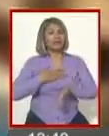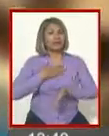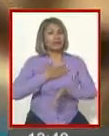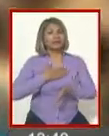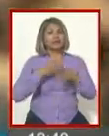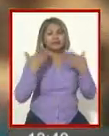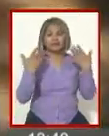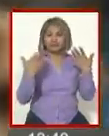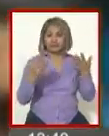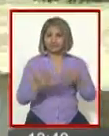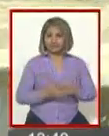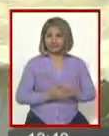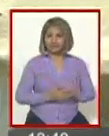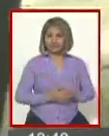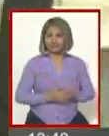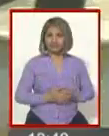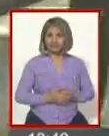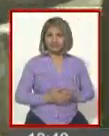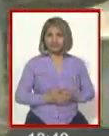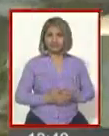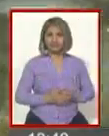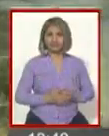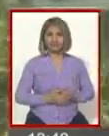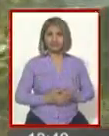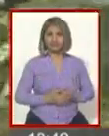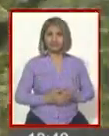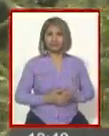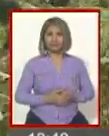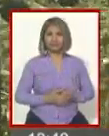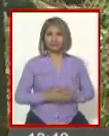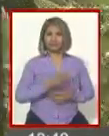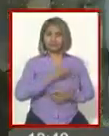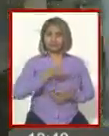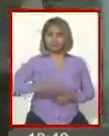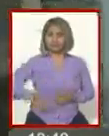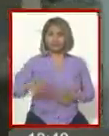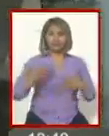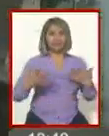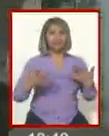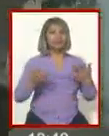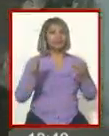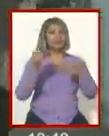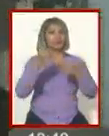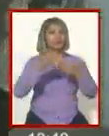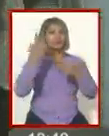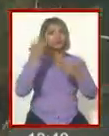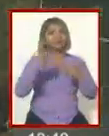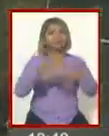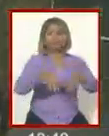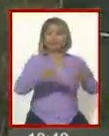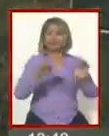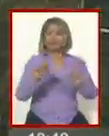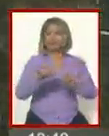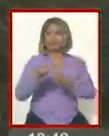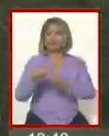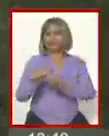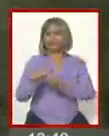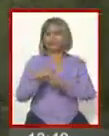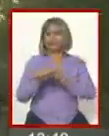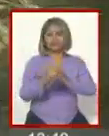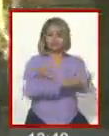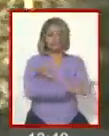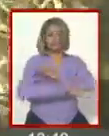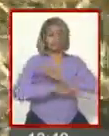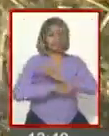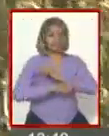favor ya lo hagan o municipal o hagan algo, intervengan, porque en ese cementerio nos los han